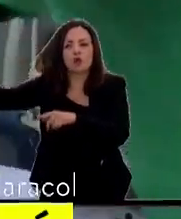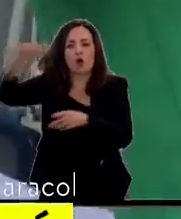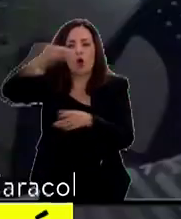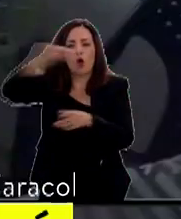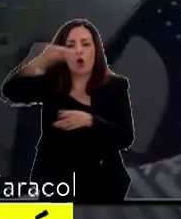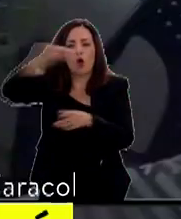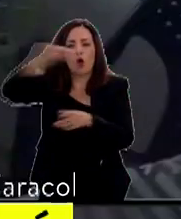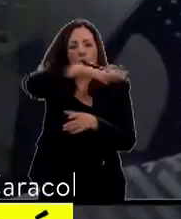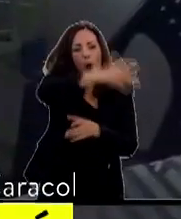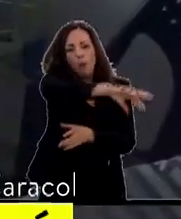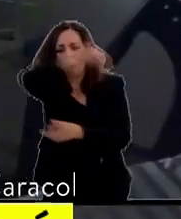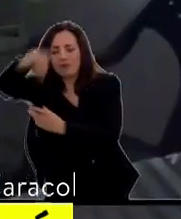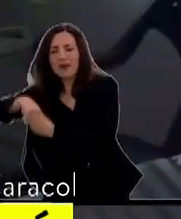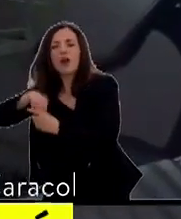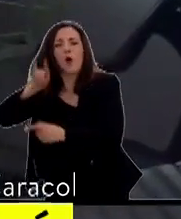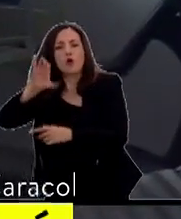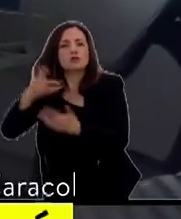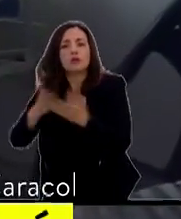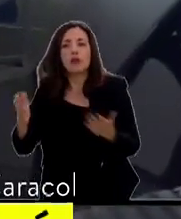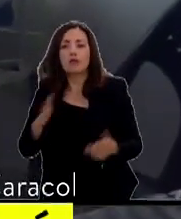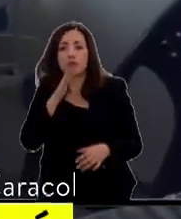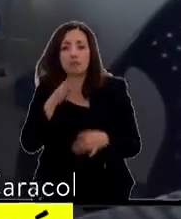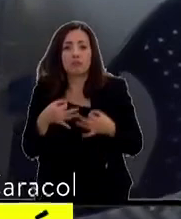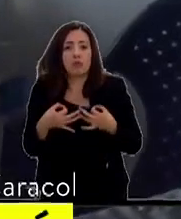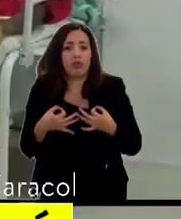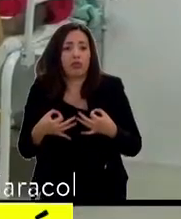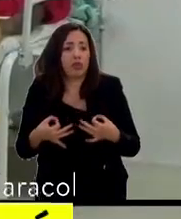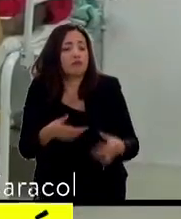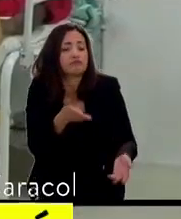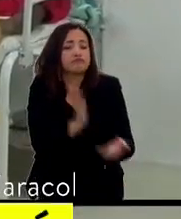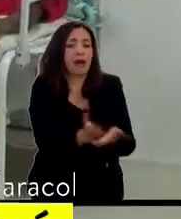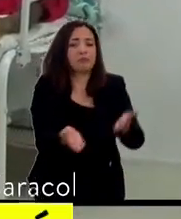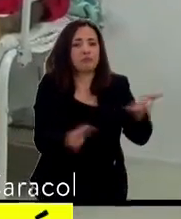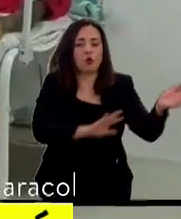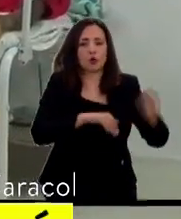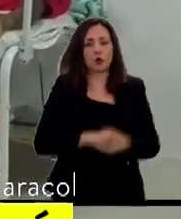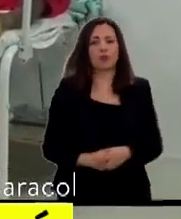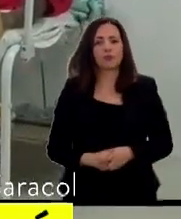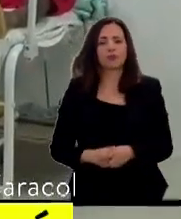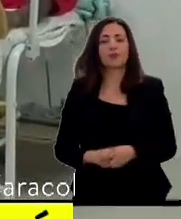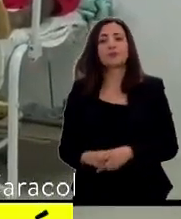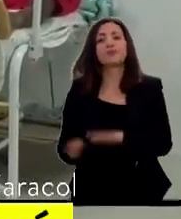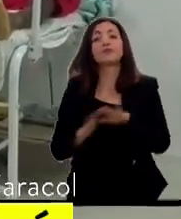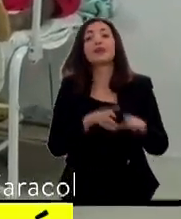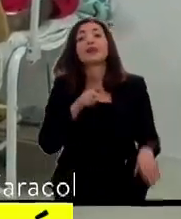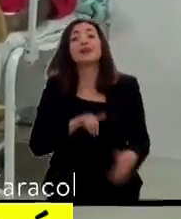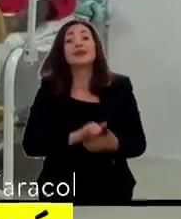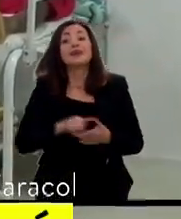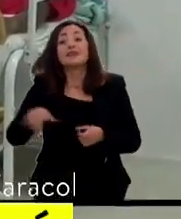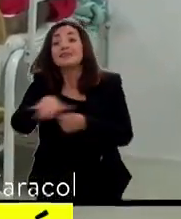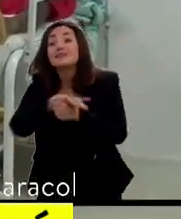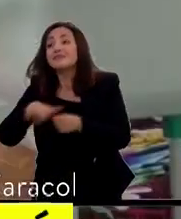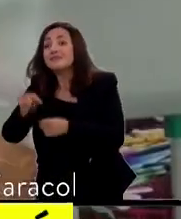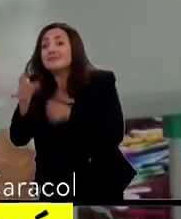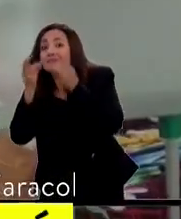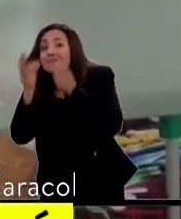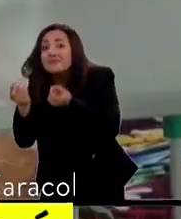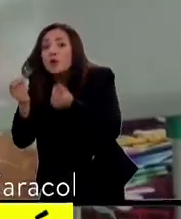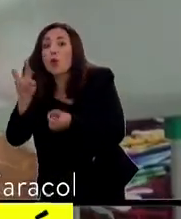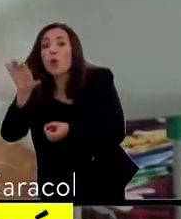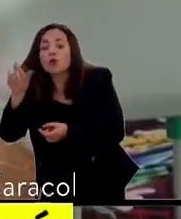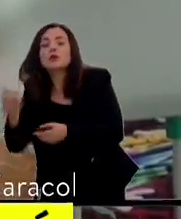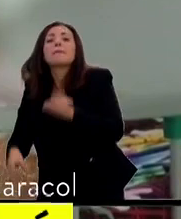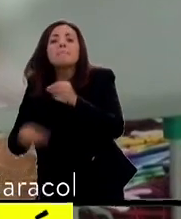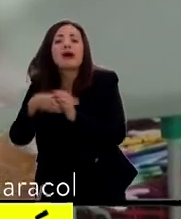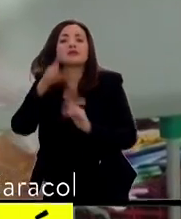paciente, pero eso no se consiguió. A la crisis por falta de unidades de cuidados intensivos se suma la falta